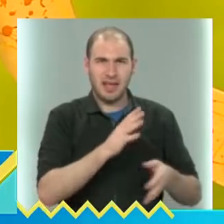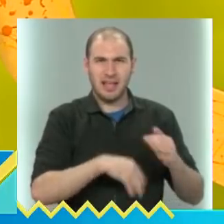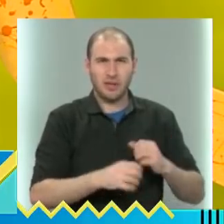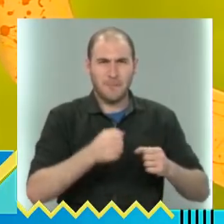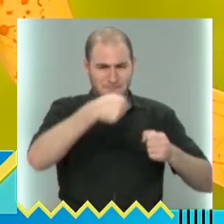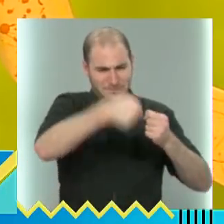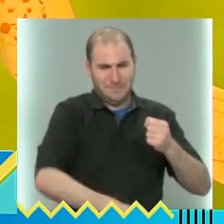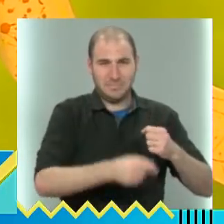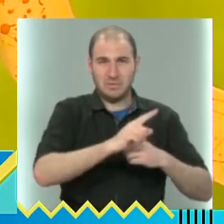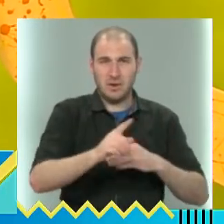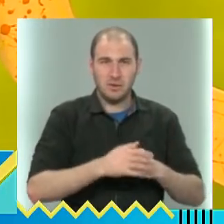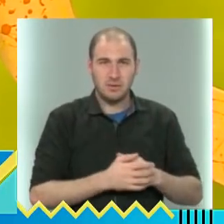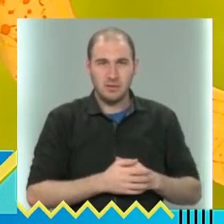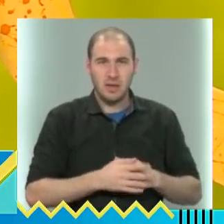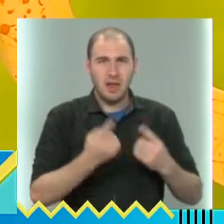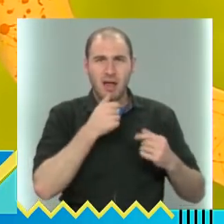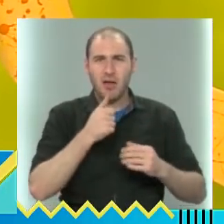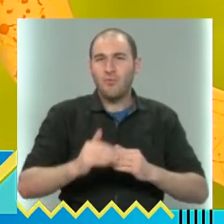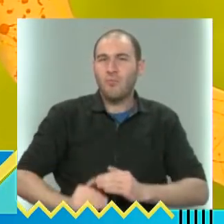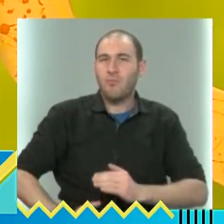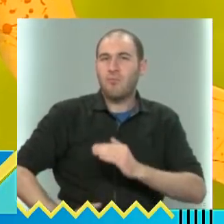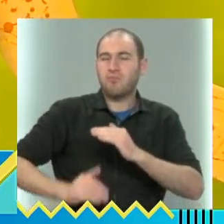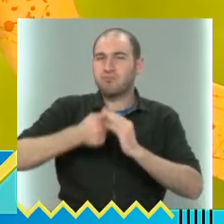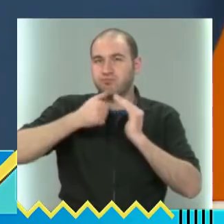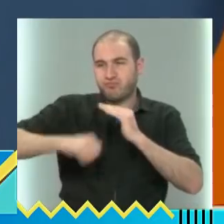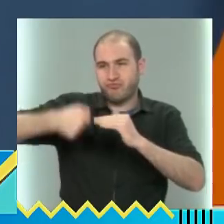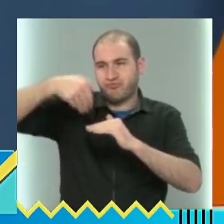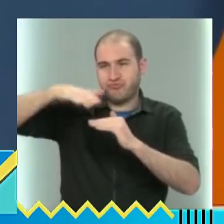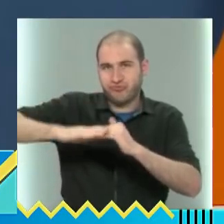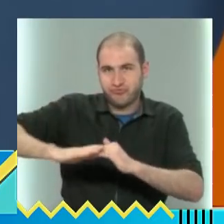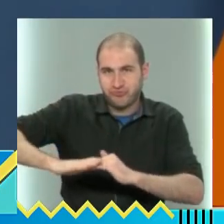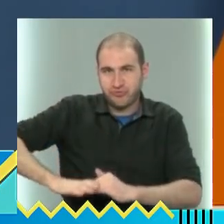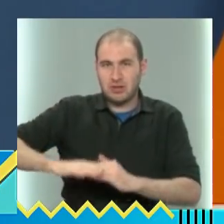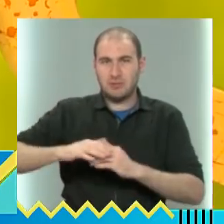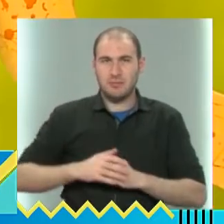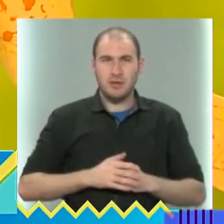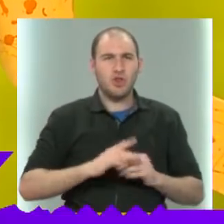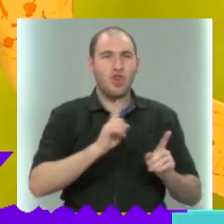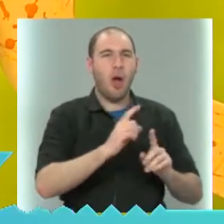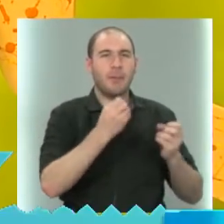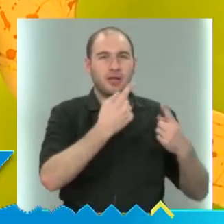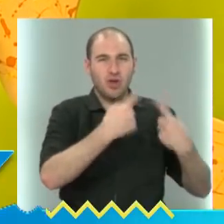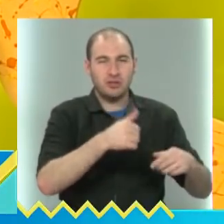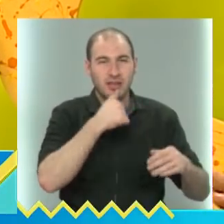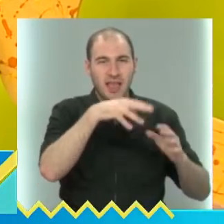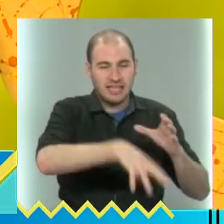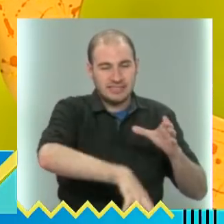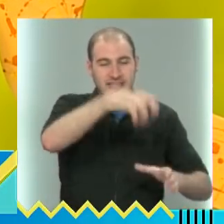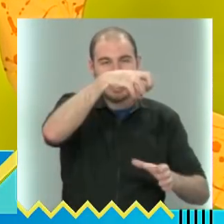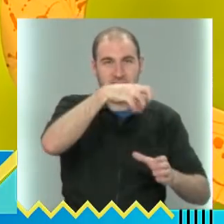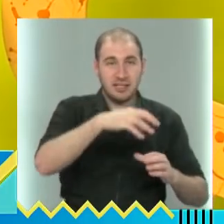alta presión. No es la presión, pero es la acumulación de los fluidos que a la larga... Absolutamente, porque los fluidos se